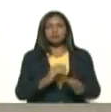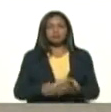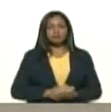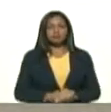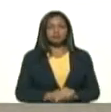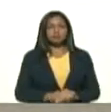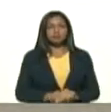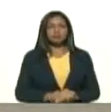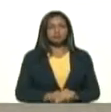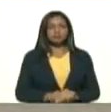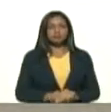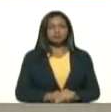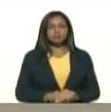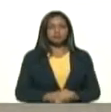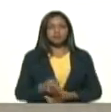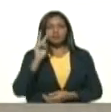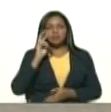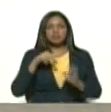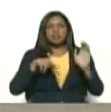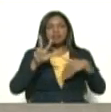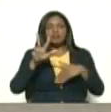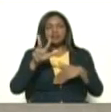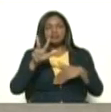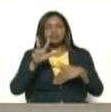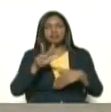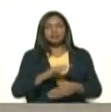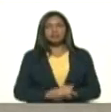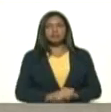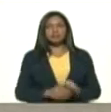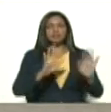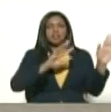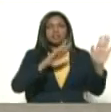Aquí están los datos desde el 13.